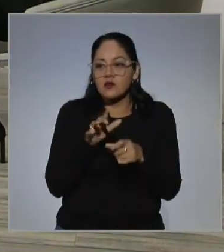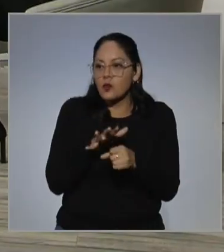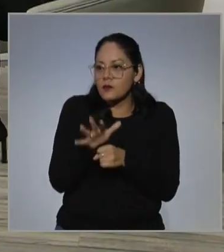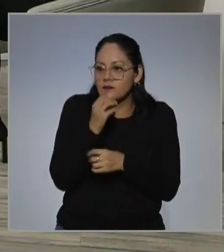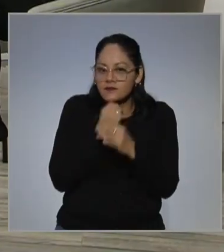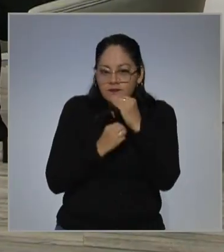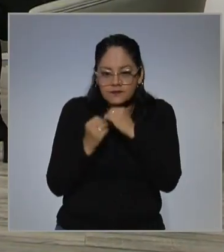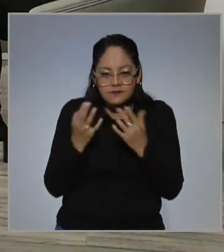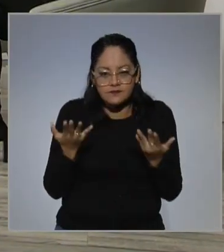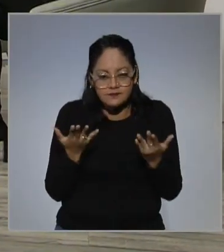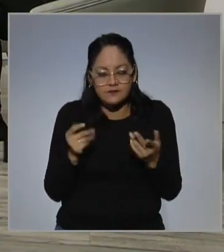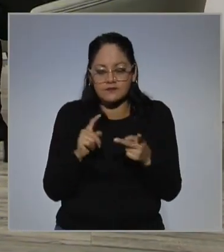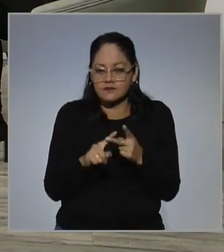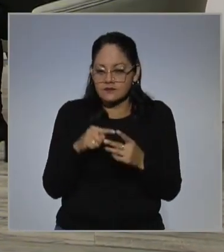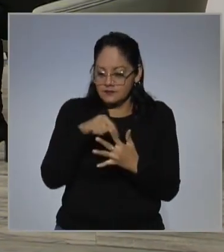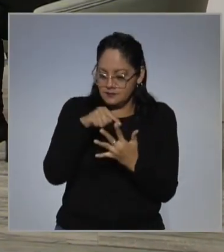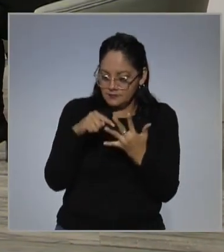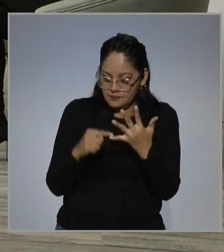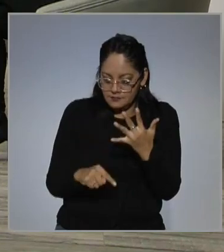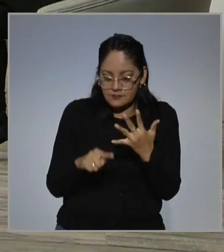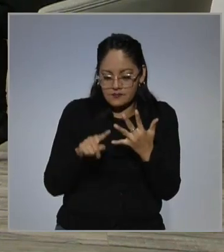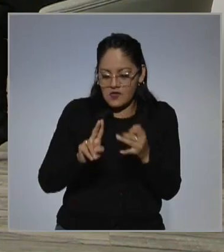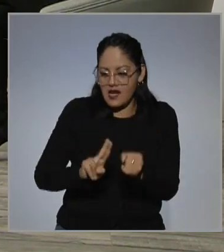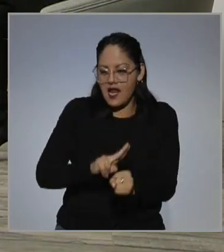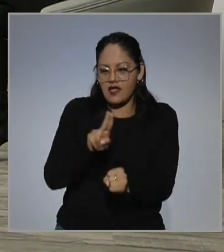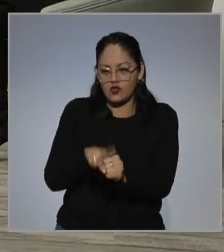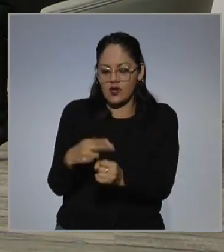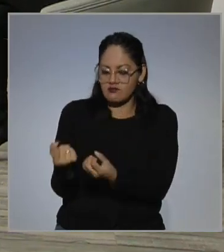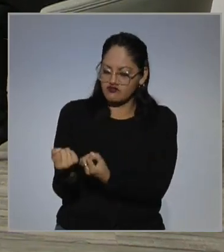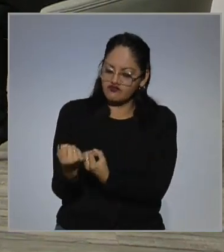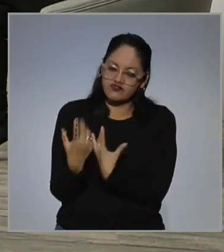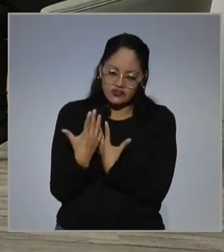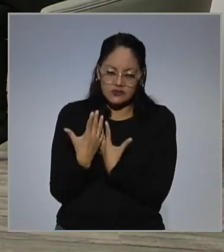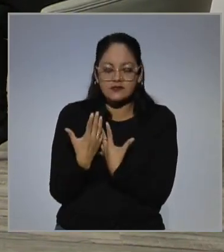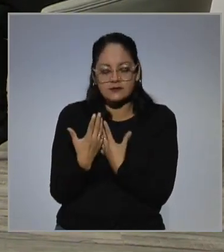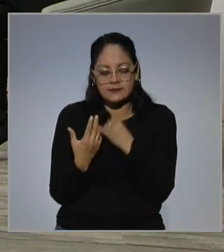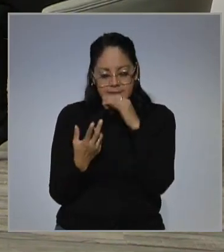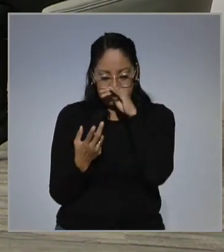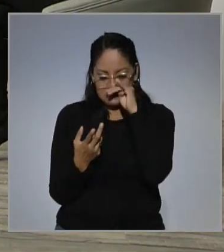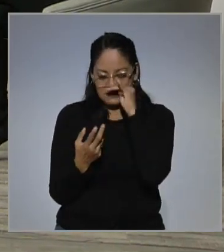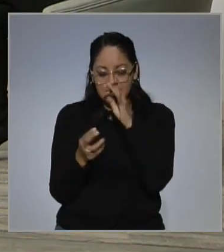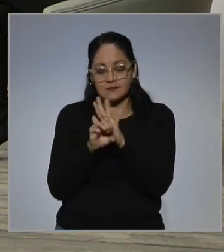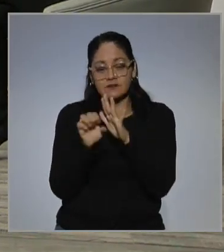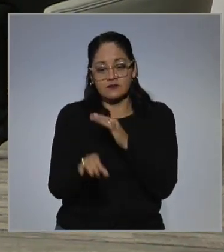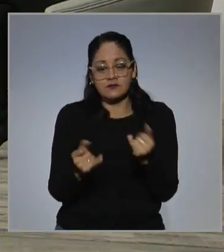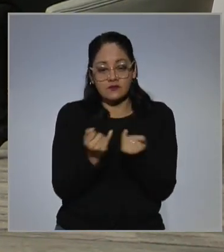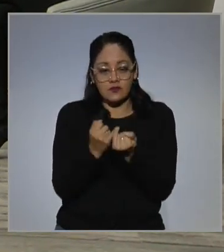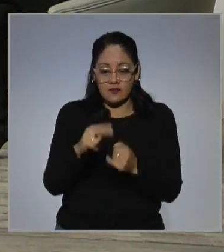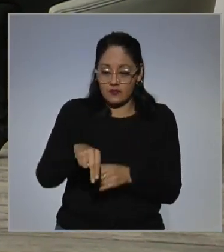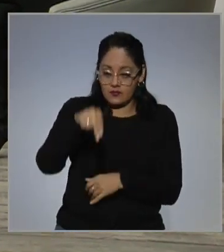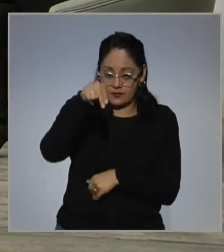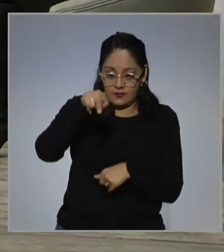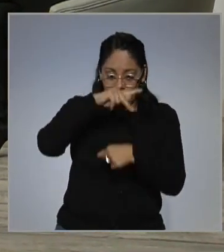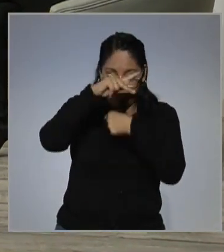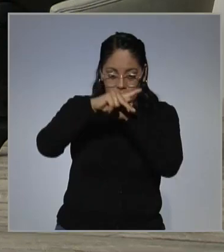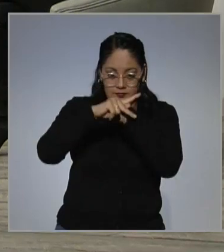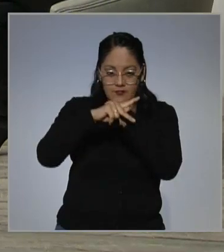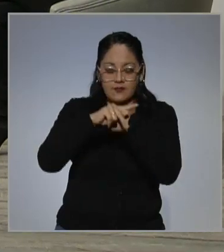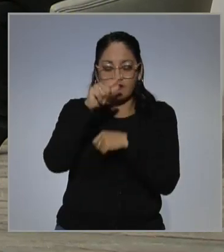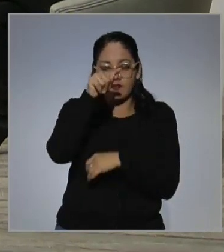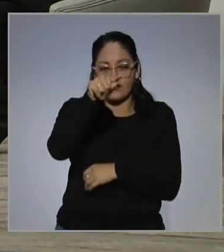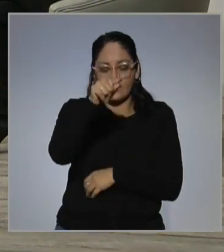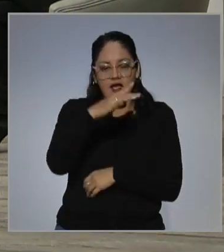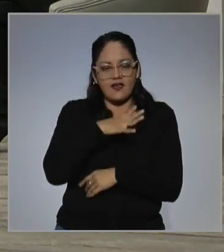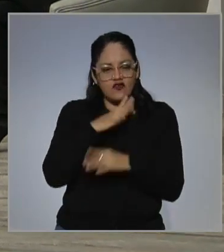come, por los elementos que la misma naturaleza nos da. Entonces, bueno, tenemos, por ejemplo, en el norte del país,